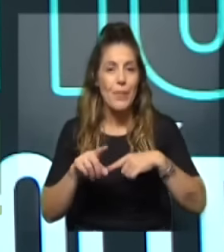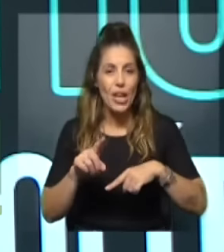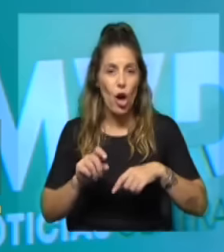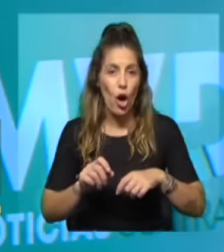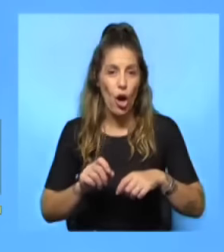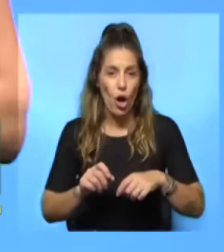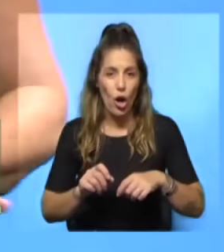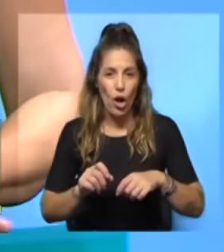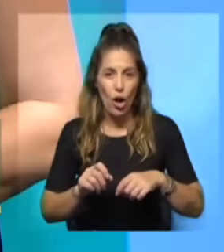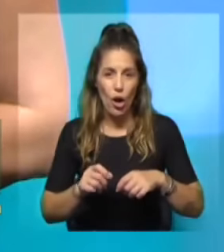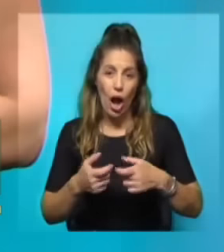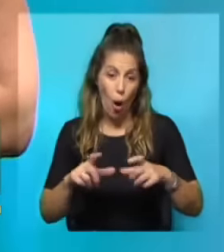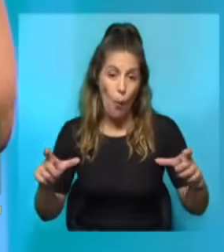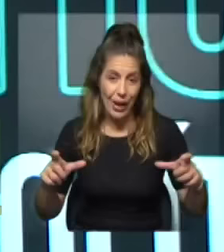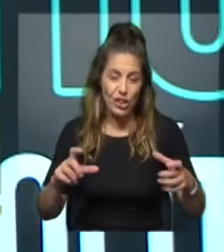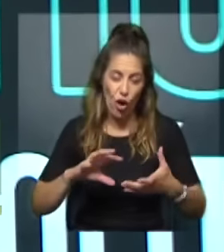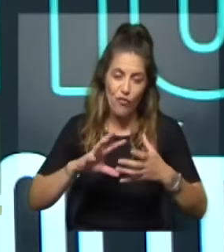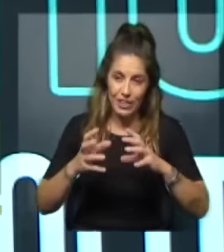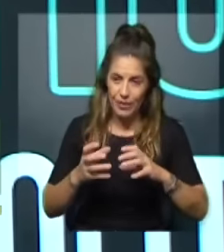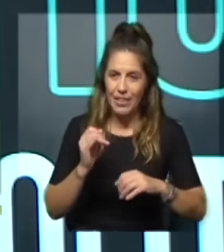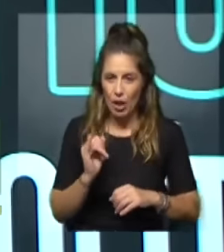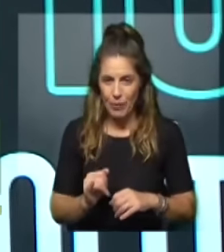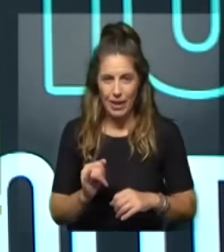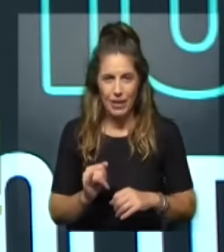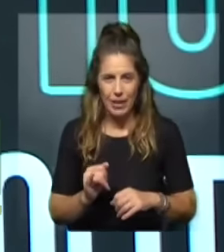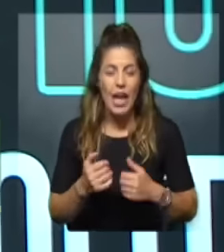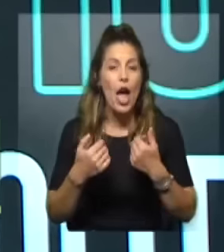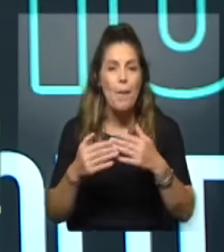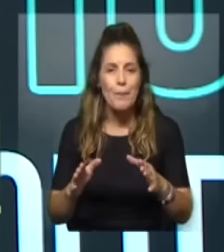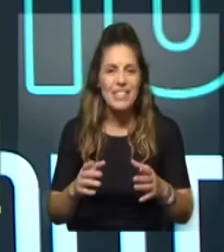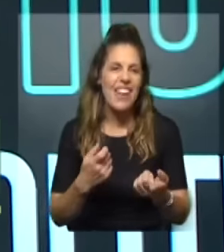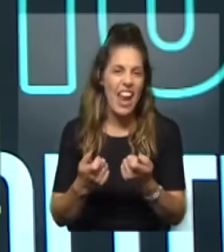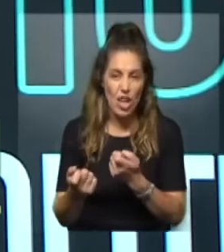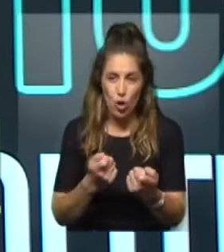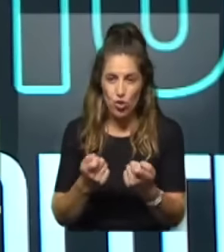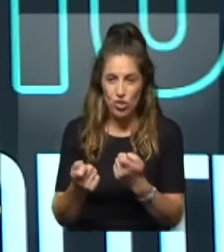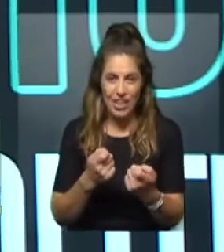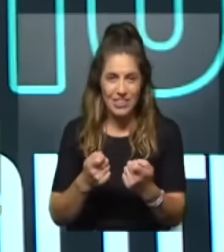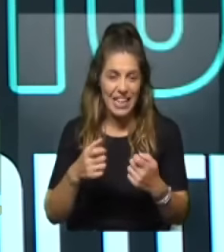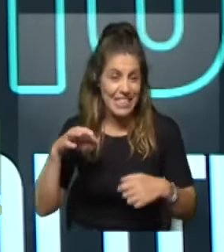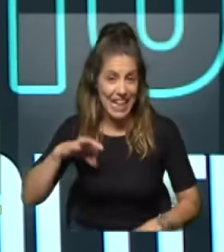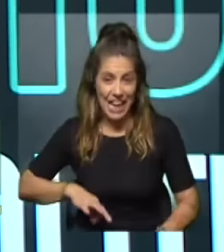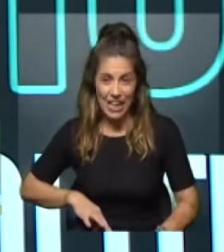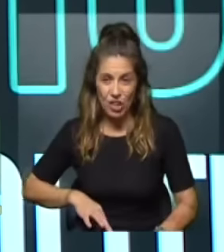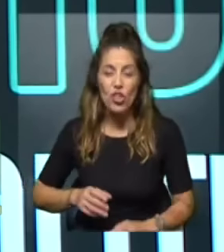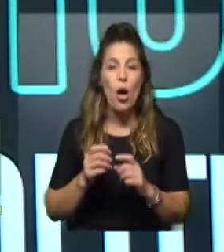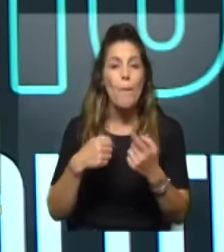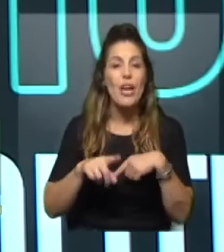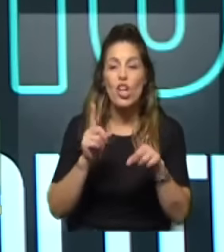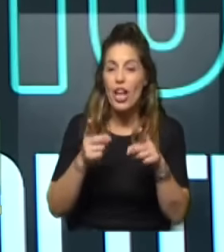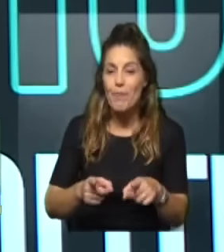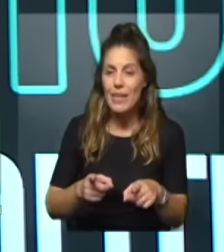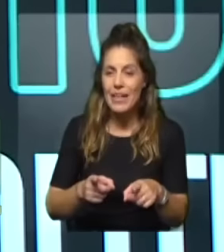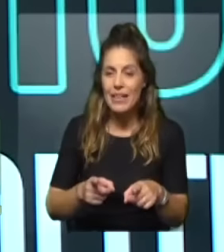aumento de de la conflictividad aumenta la conflictividad empiezan a negociarse este salarios pero también